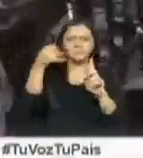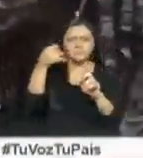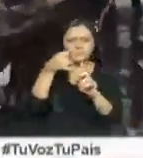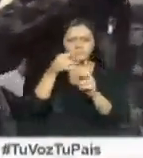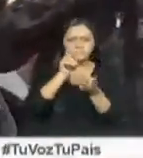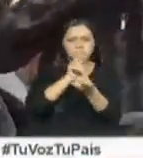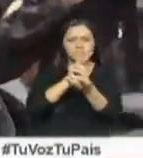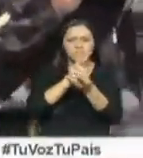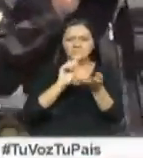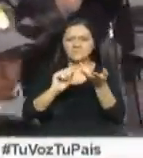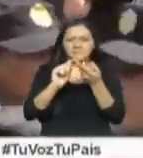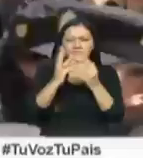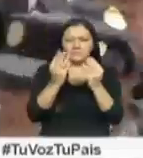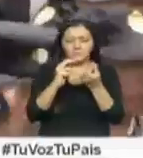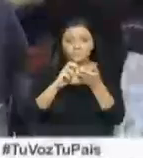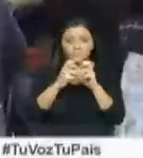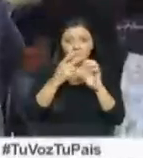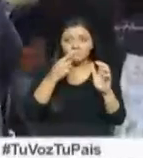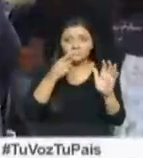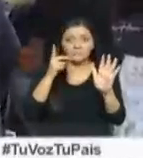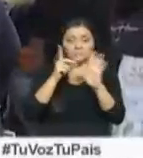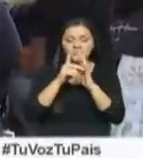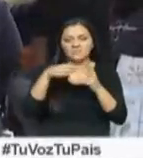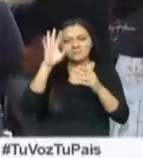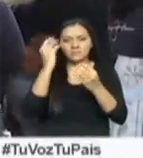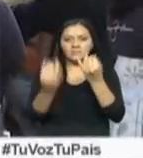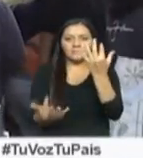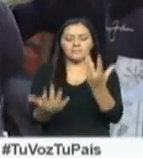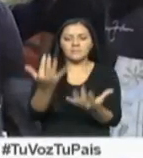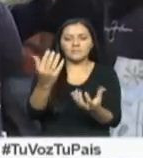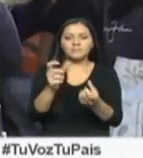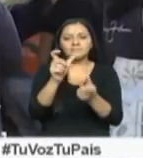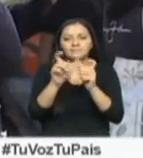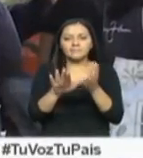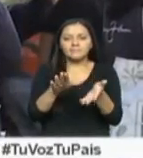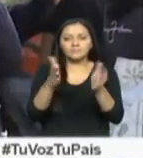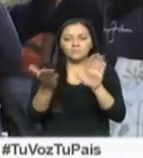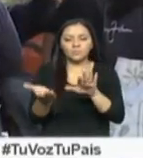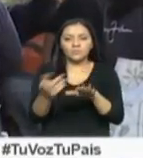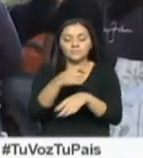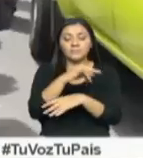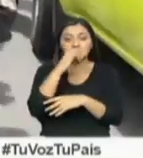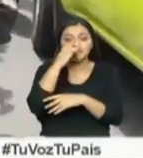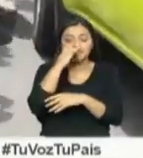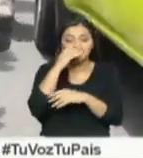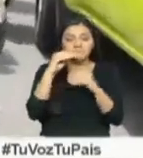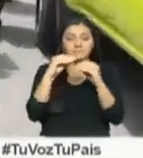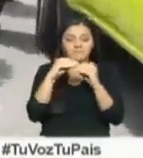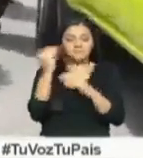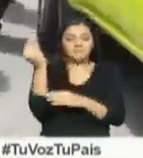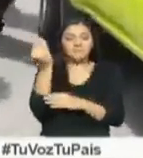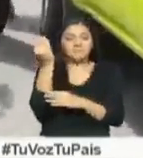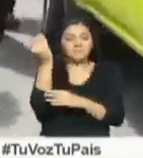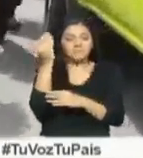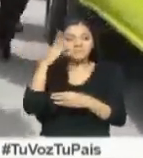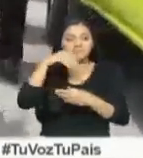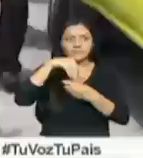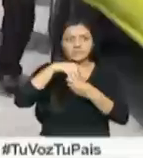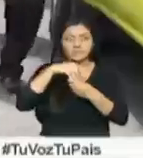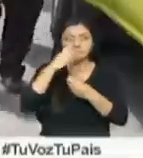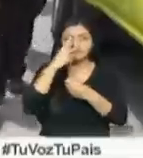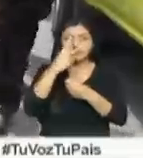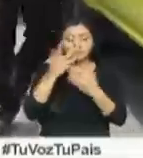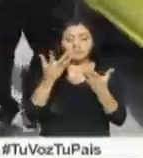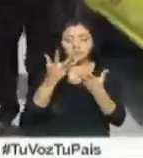vejámenes. El hogar Virgen de la Asunción, en San José Pinula, alberga a niños y adolescentes menores de edad por orden judicial